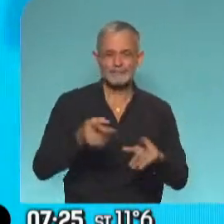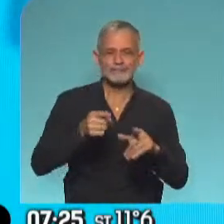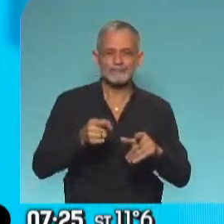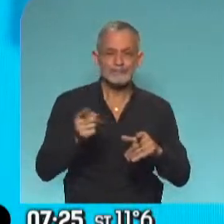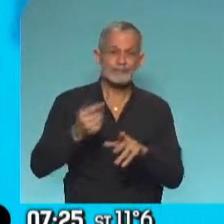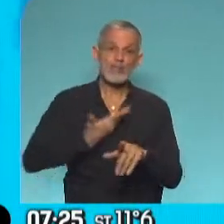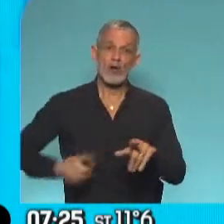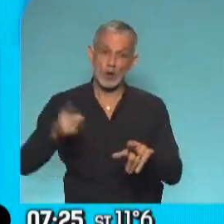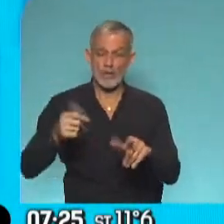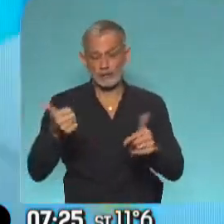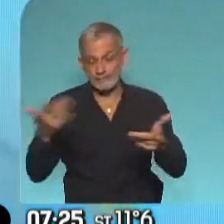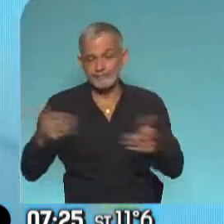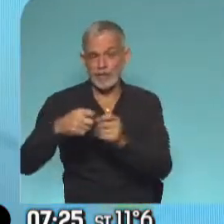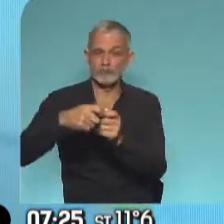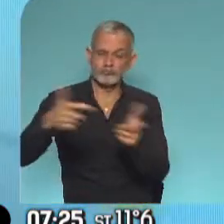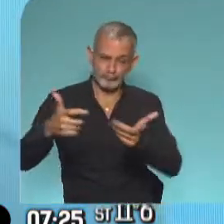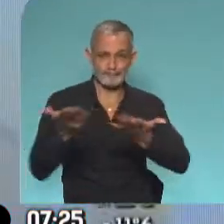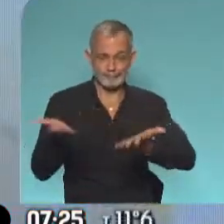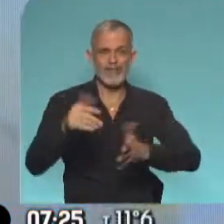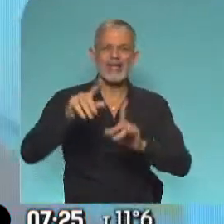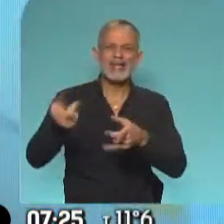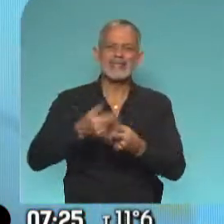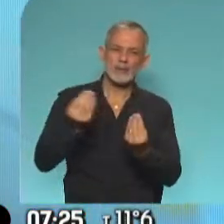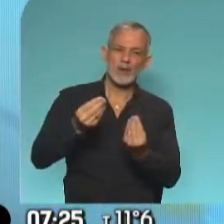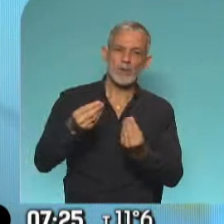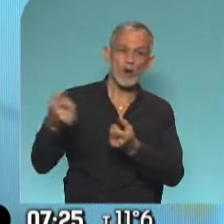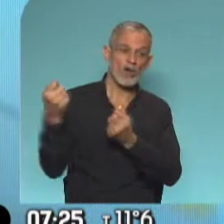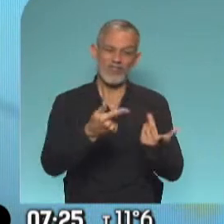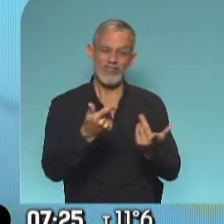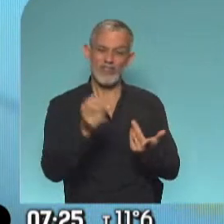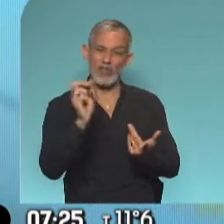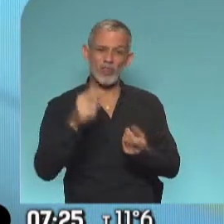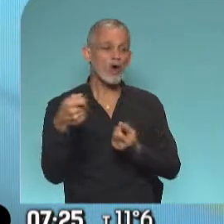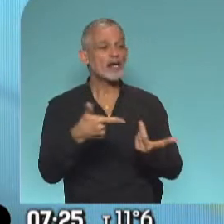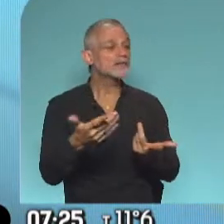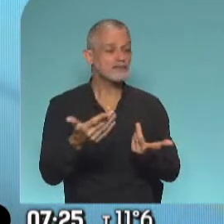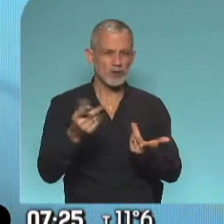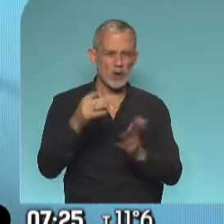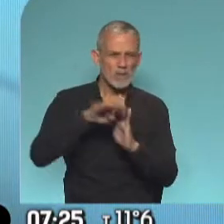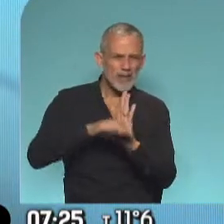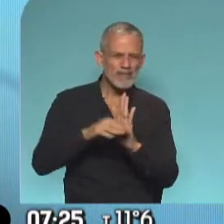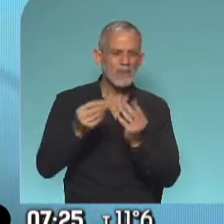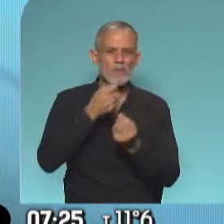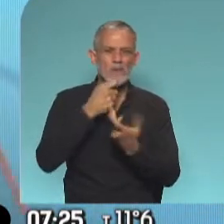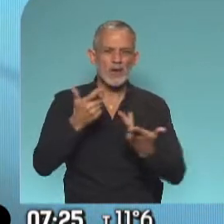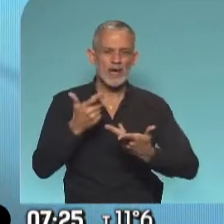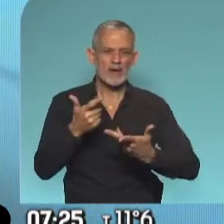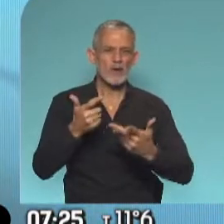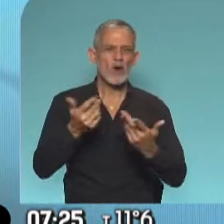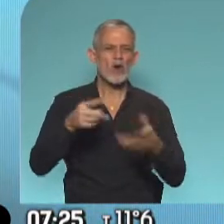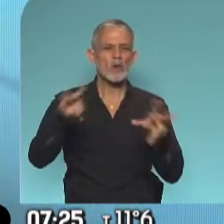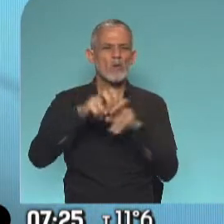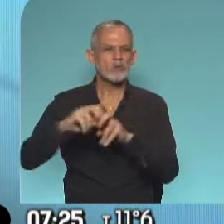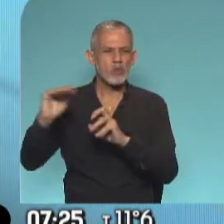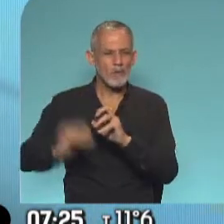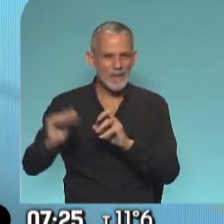avanzó el gobierno. Después se avanzó por el lado de la oferta de dólares y todas estas medidas, como por ejemplo la baja de